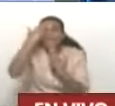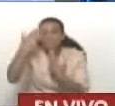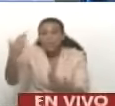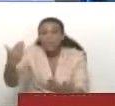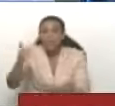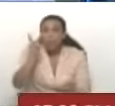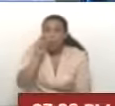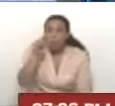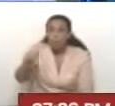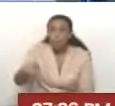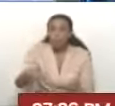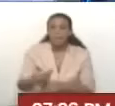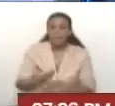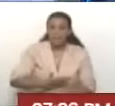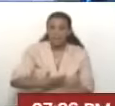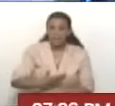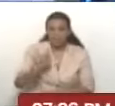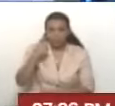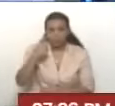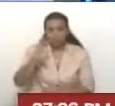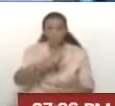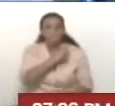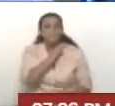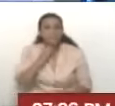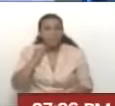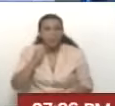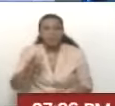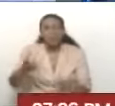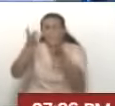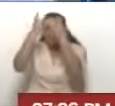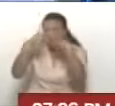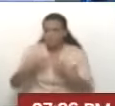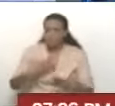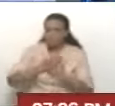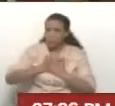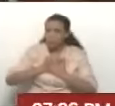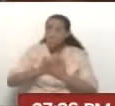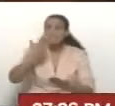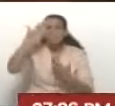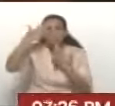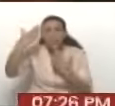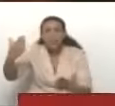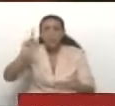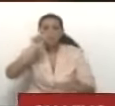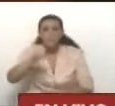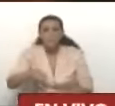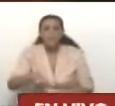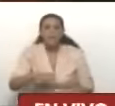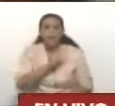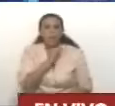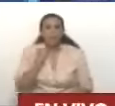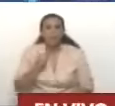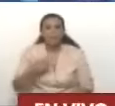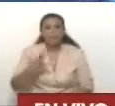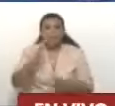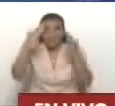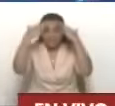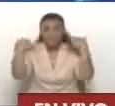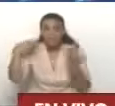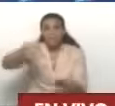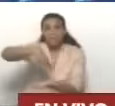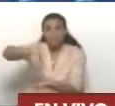general Miguel Febres, presente, padre, deme su bendición. Quiero saludar al párroco de la Catedral de